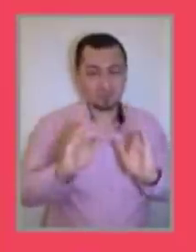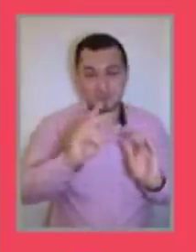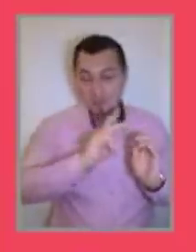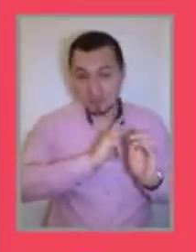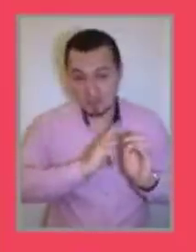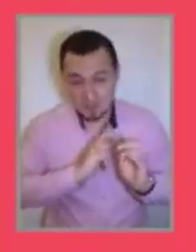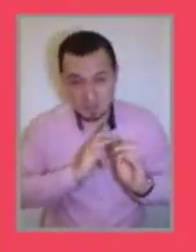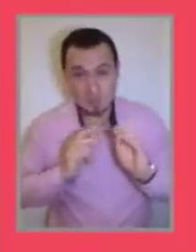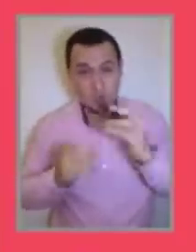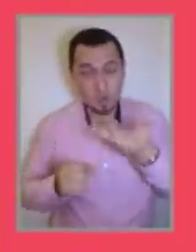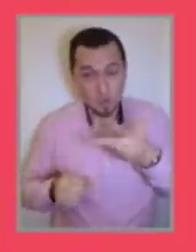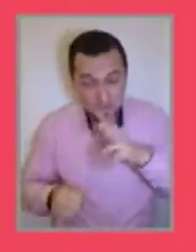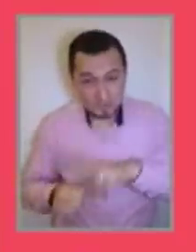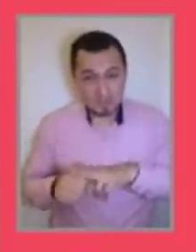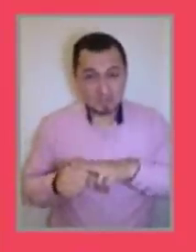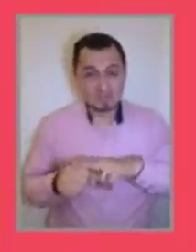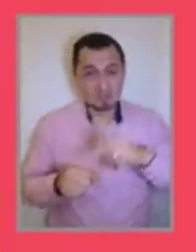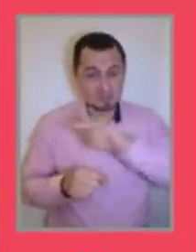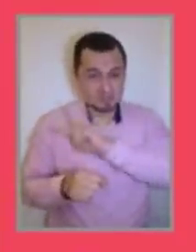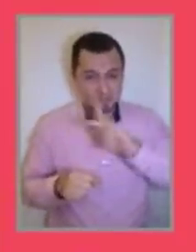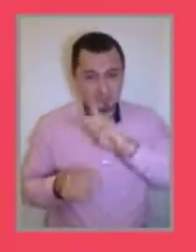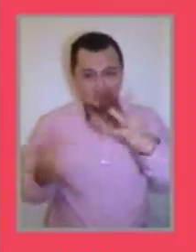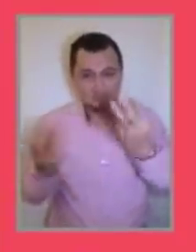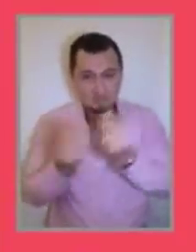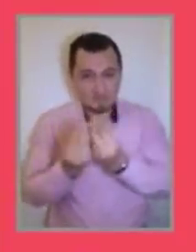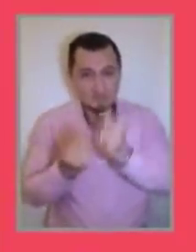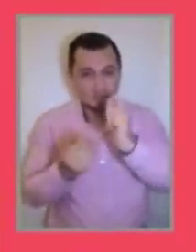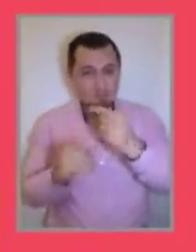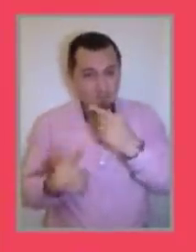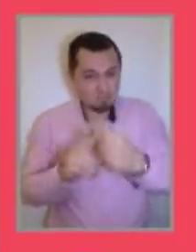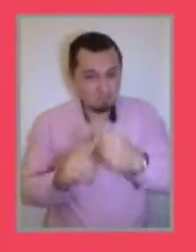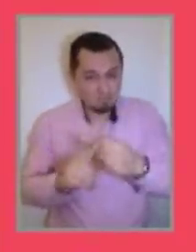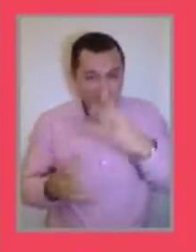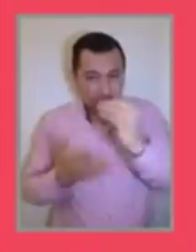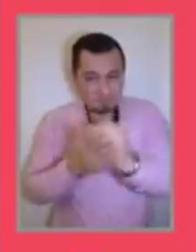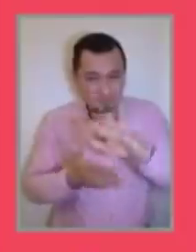sistema hospitalario. Los indicadores en materia de positividad